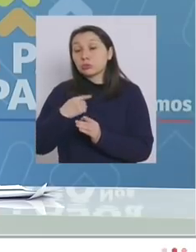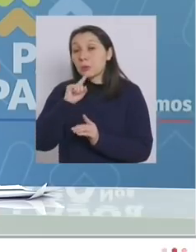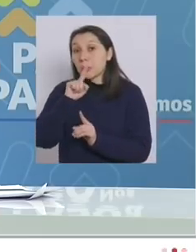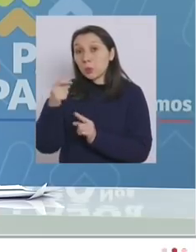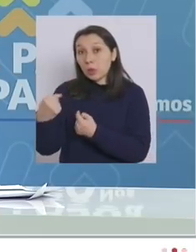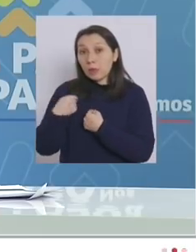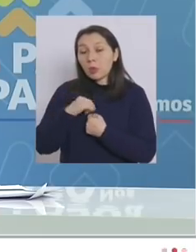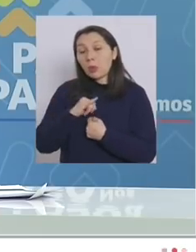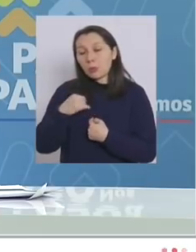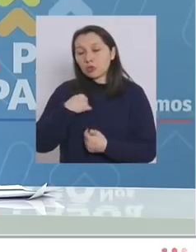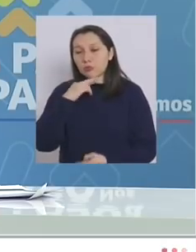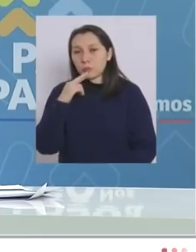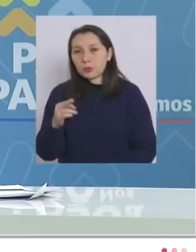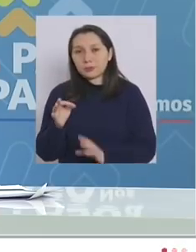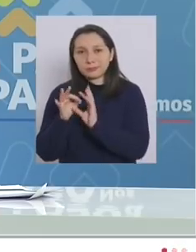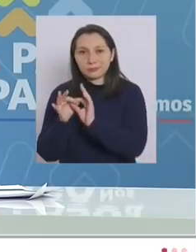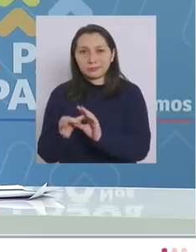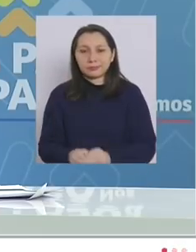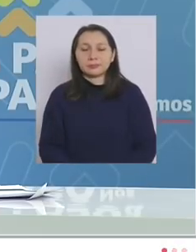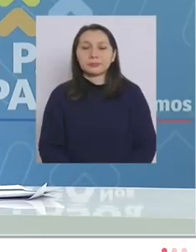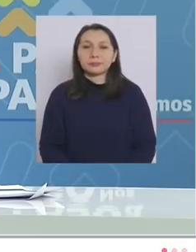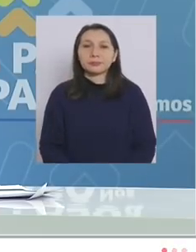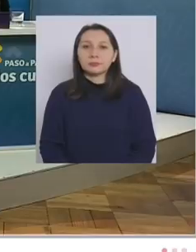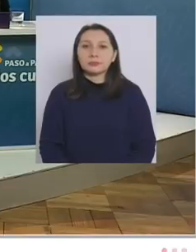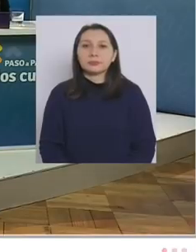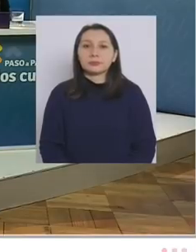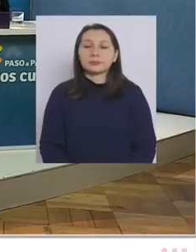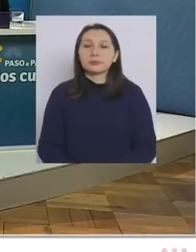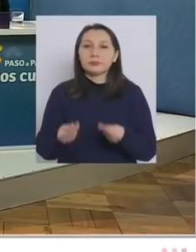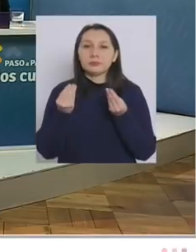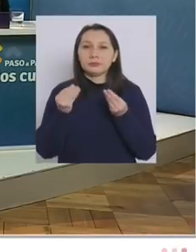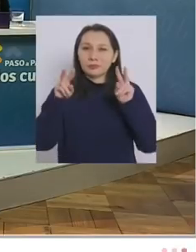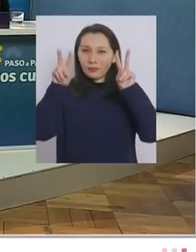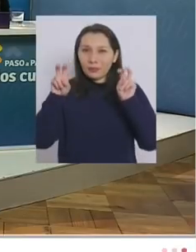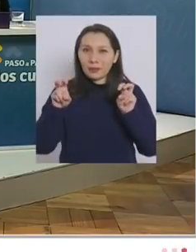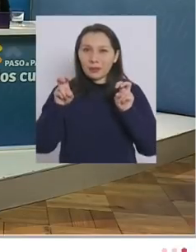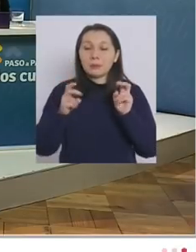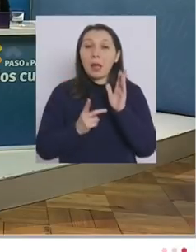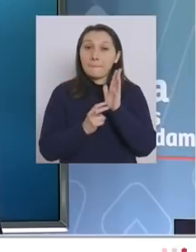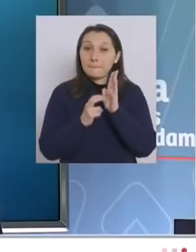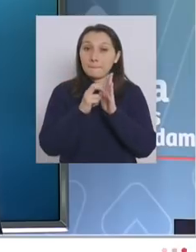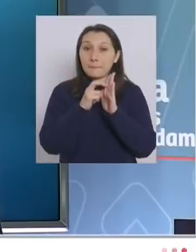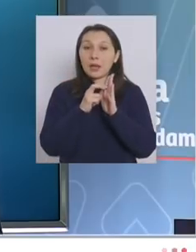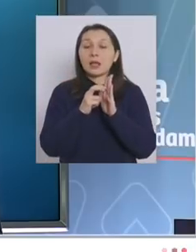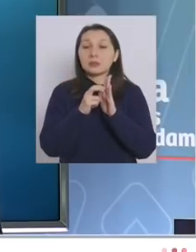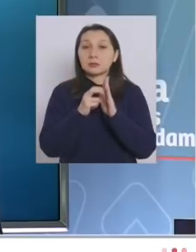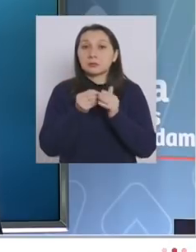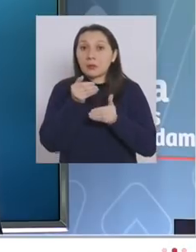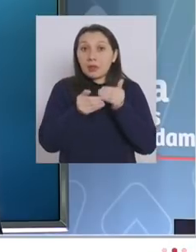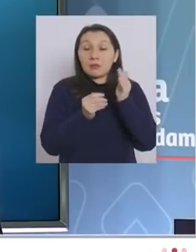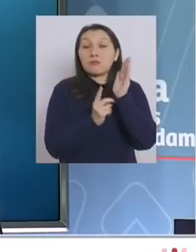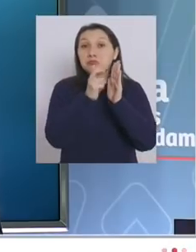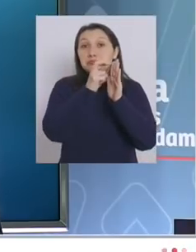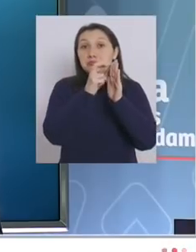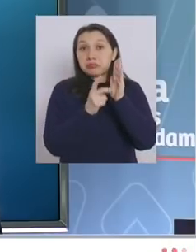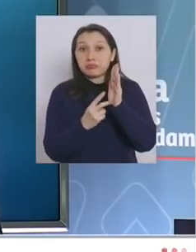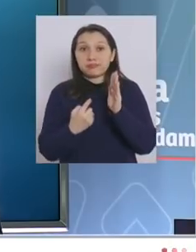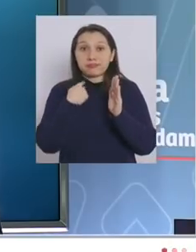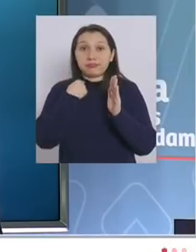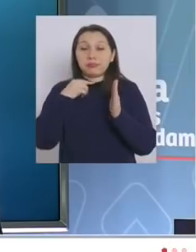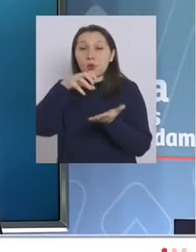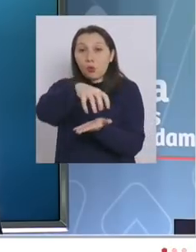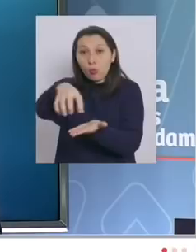el aludido, la contestaré yo. Gracias. Bueno, en relación al paso a paso y los avances y retrocesos en las